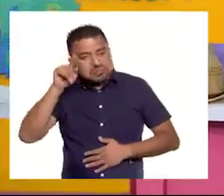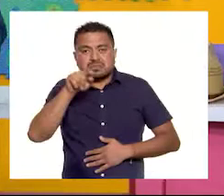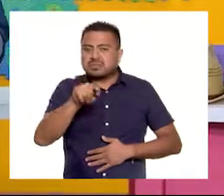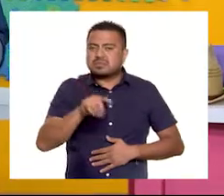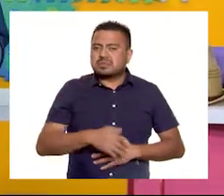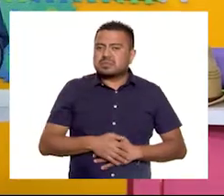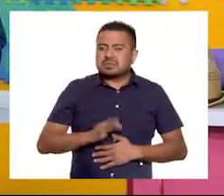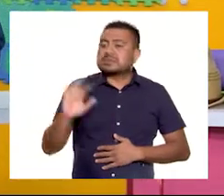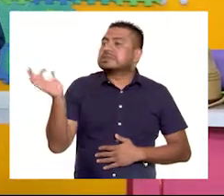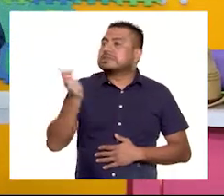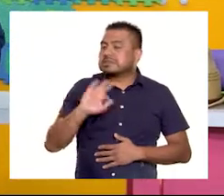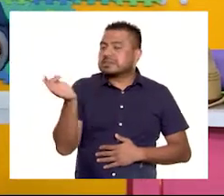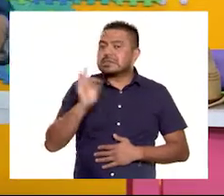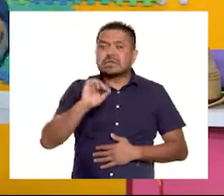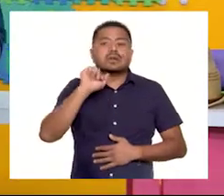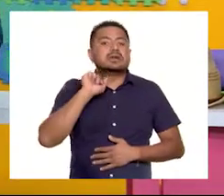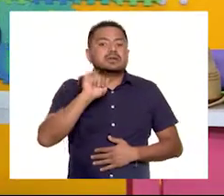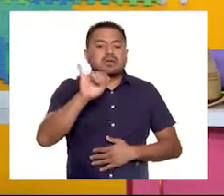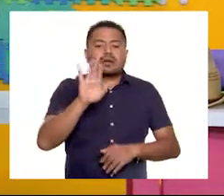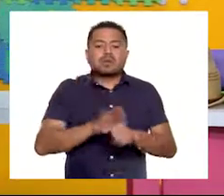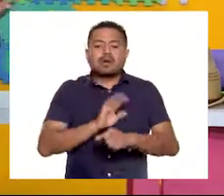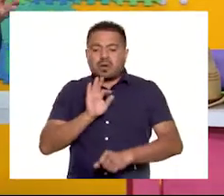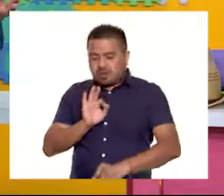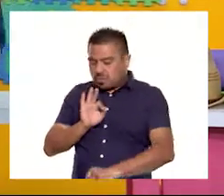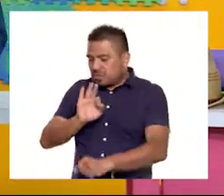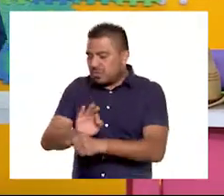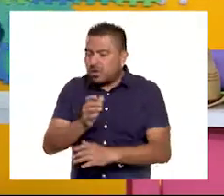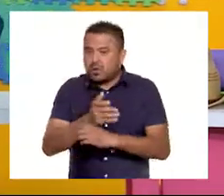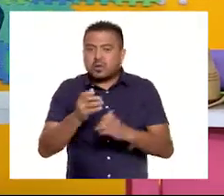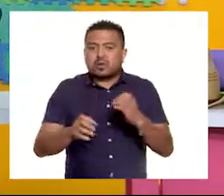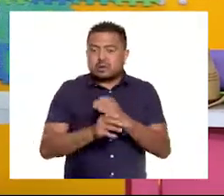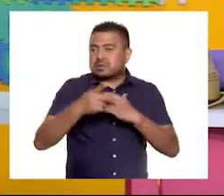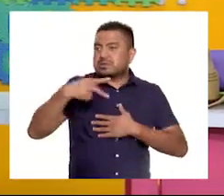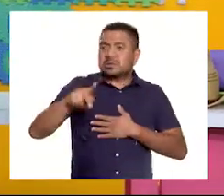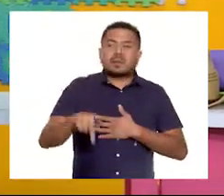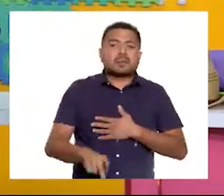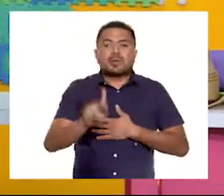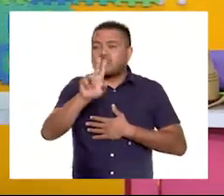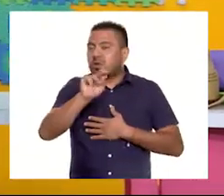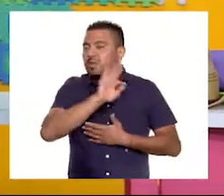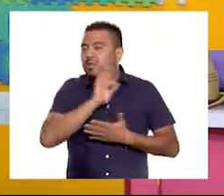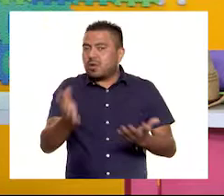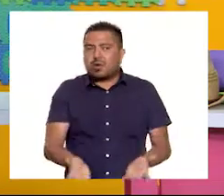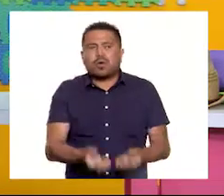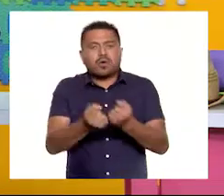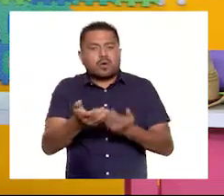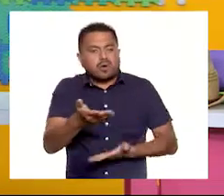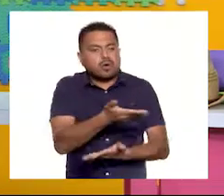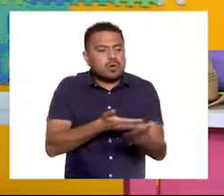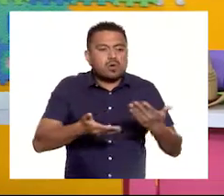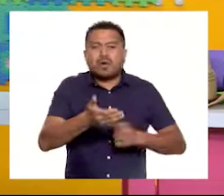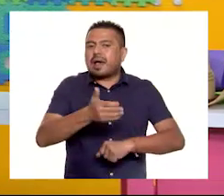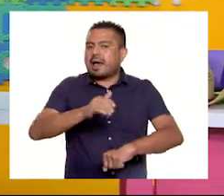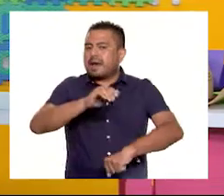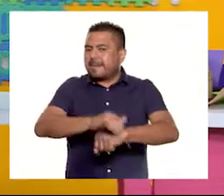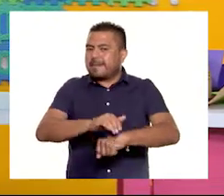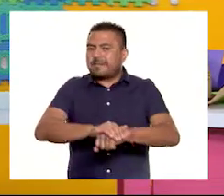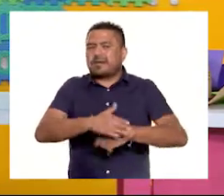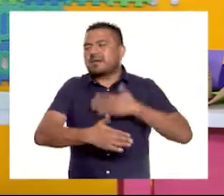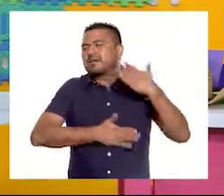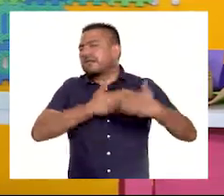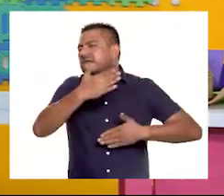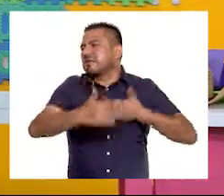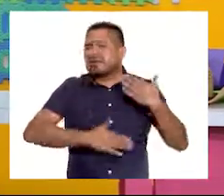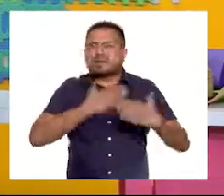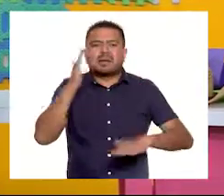por una parte sí, porque protegió sus cosas. Ajá. Pero no logró compartirlas y convivir con sus amigos y divertirse,